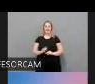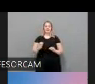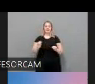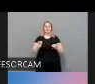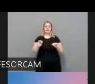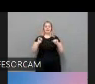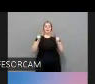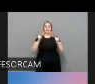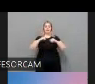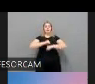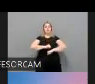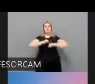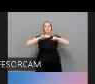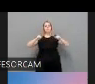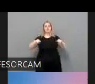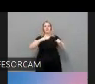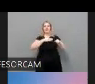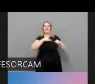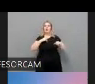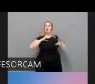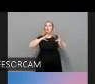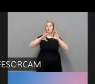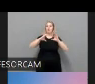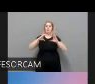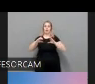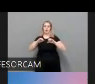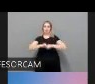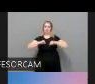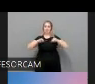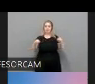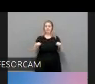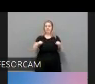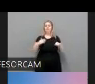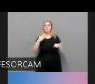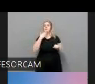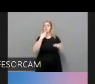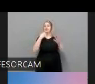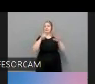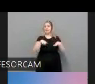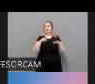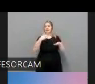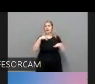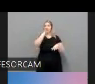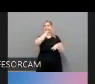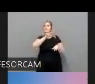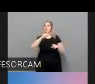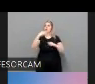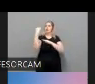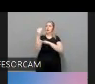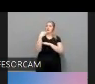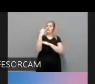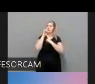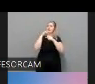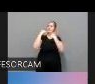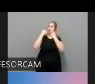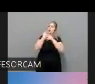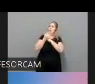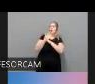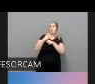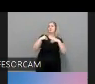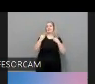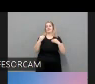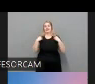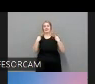Empezamos a cimentar la intención comunicativa. A los 6 meses reconocemos ya a las personas que nos cuidan, les sonreímos, jugamos, nos